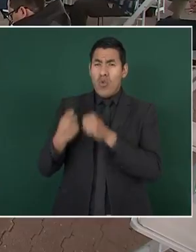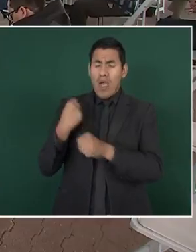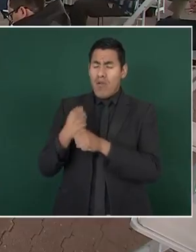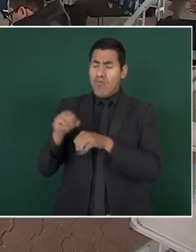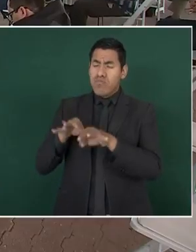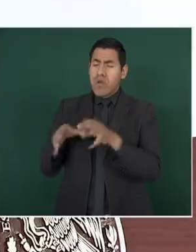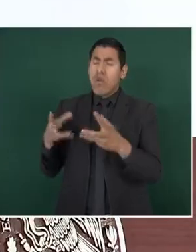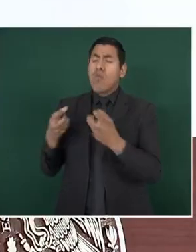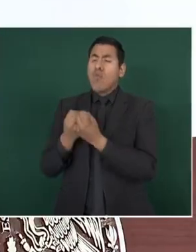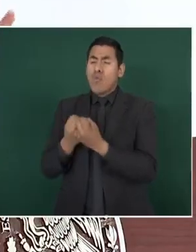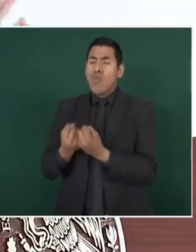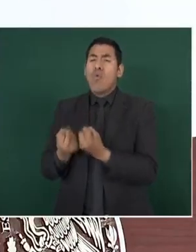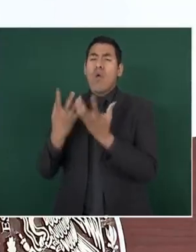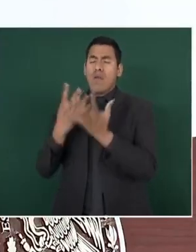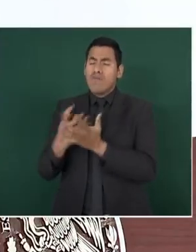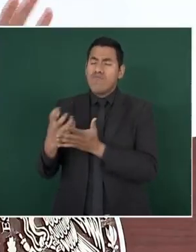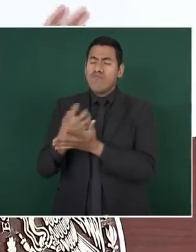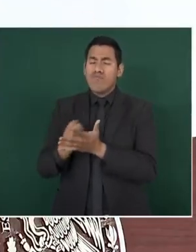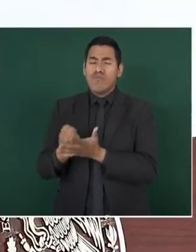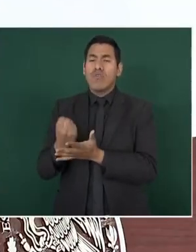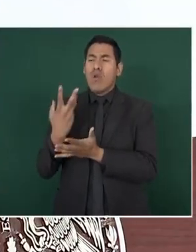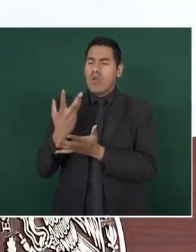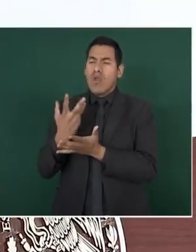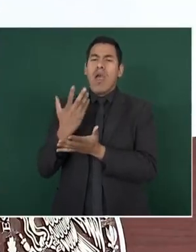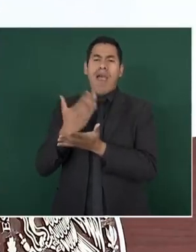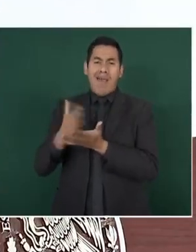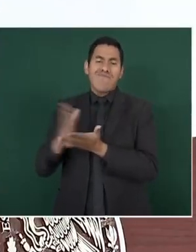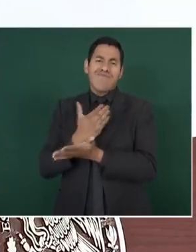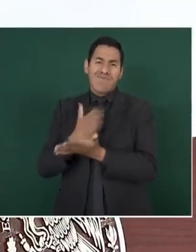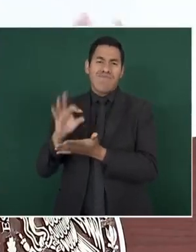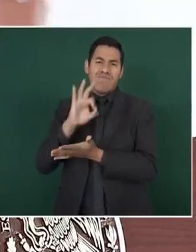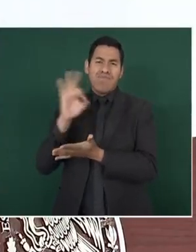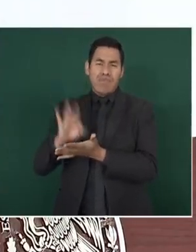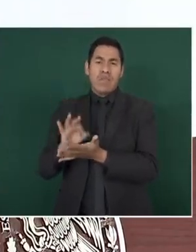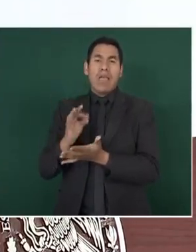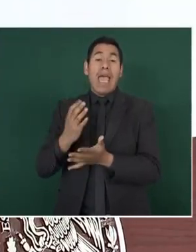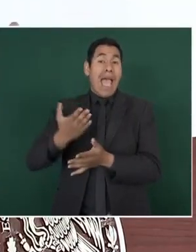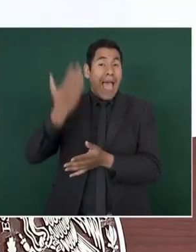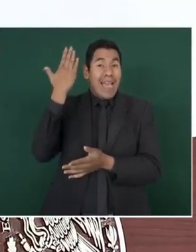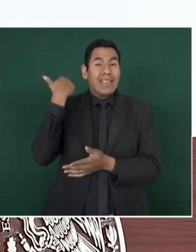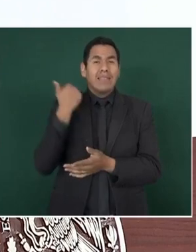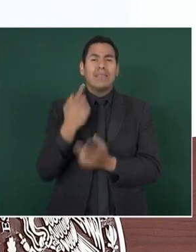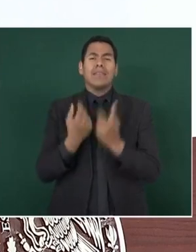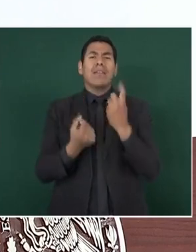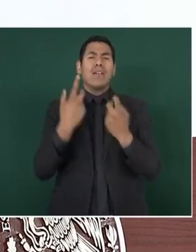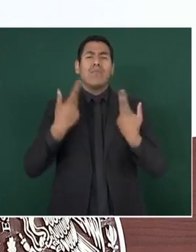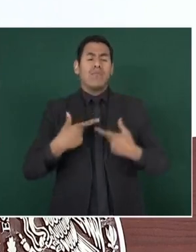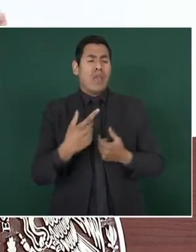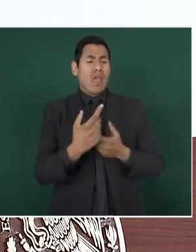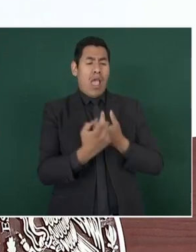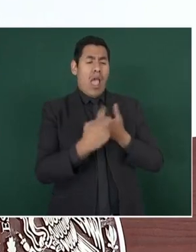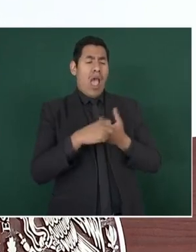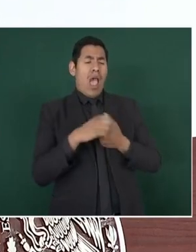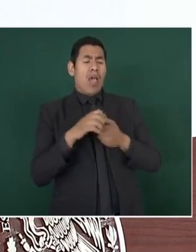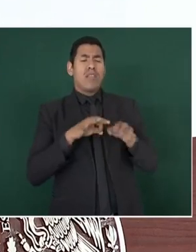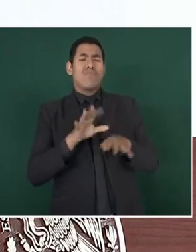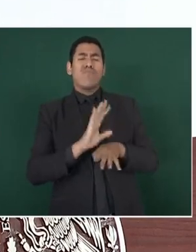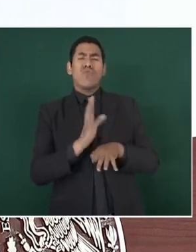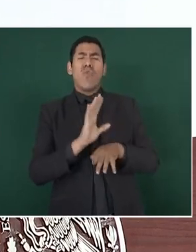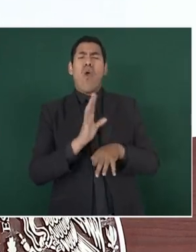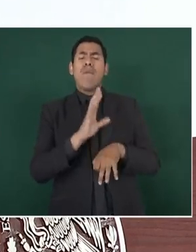sus trabajadores, pues esas ganancias no las tenían que repartir. Ahora, como ya hay este reconocimiento, debe